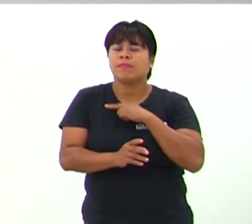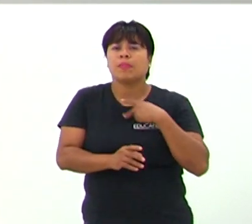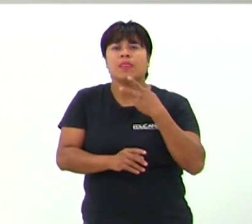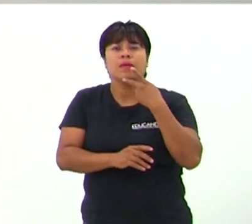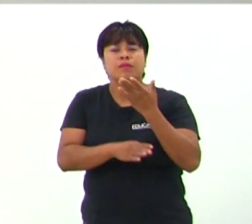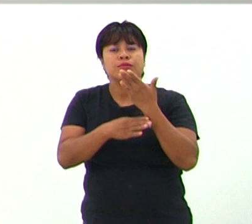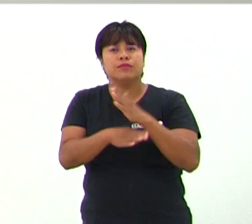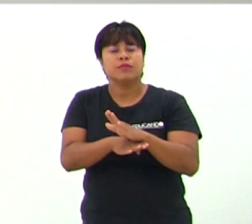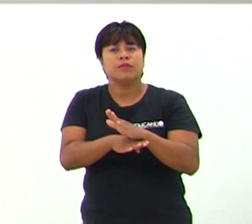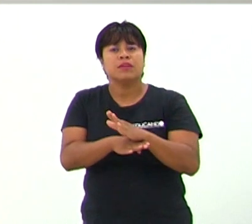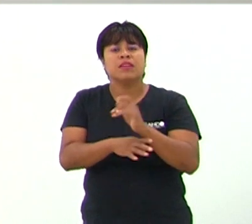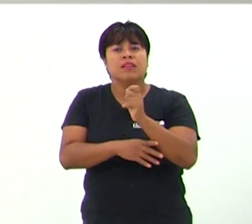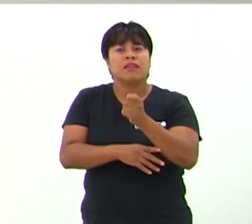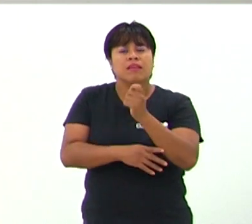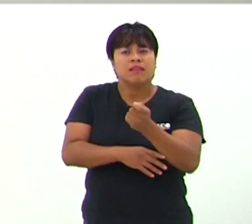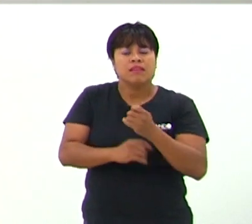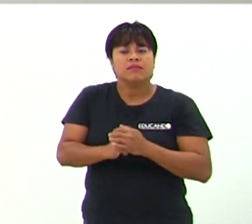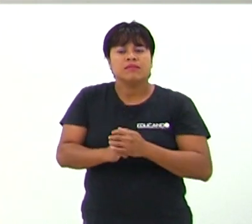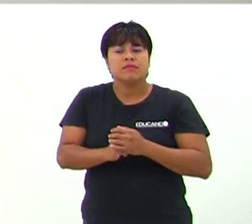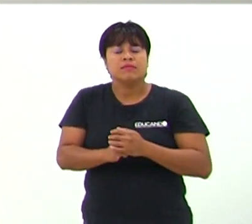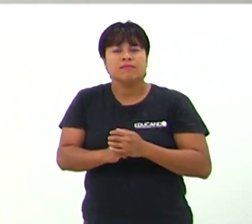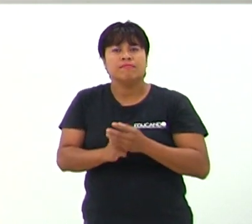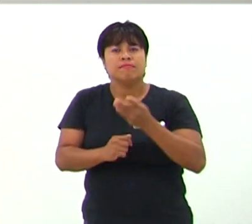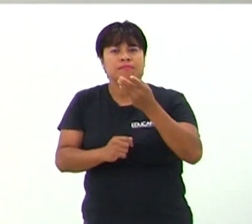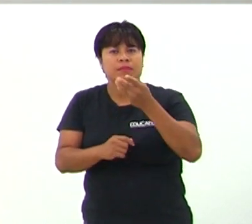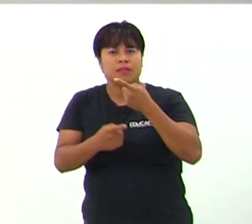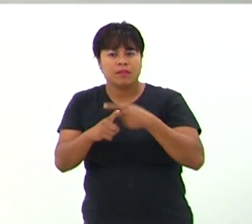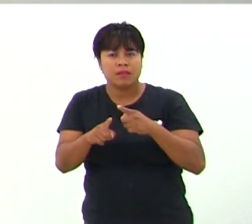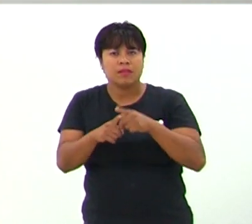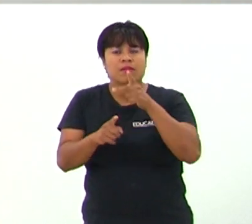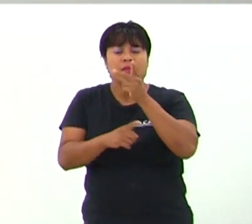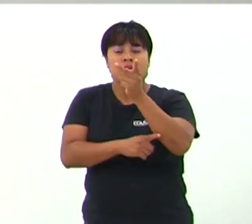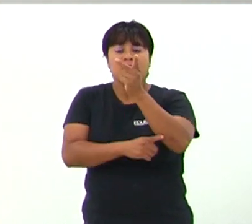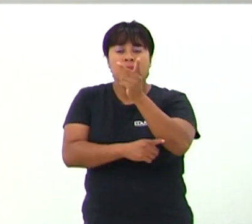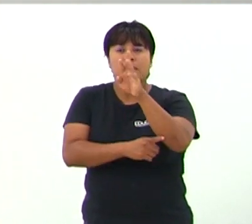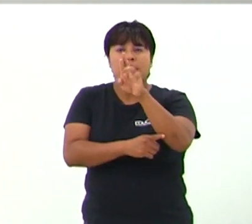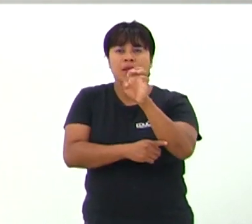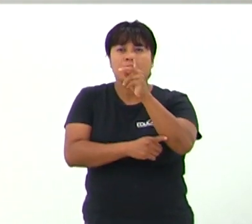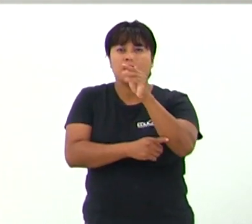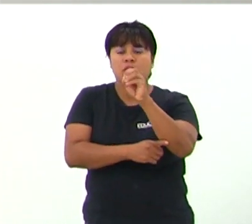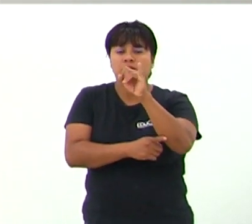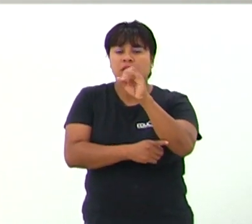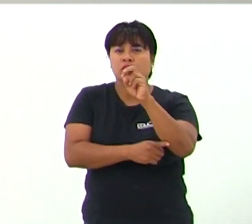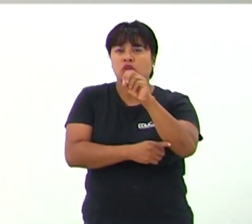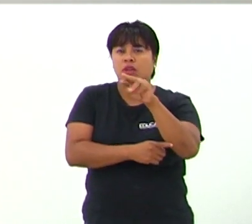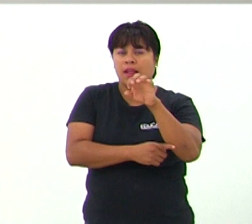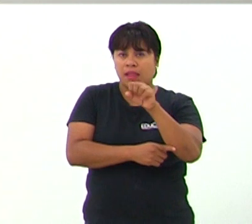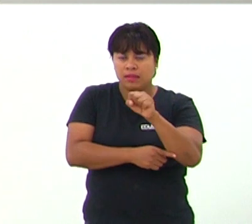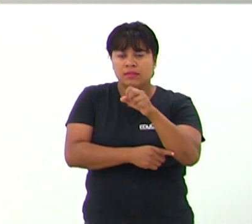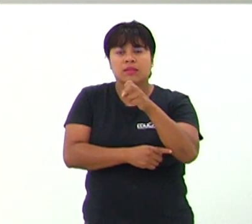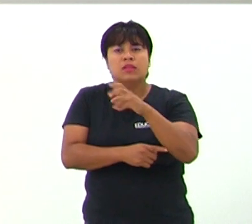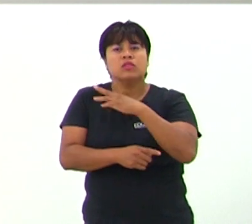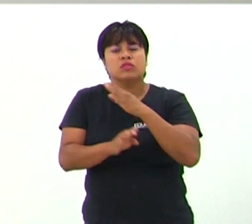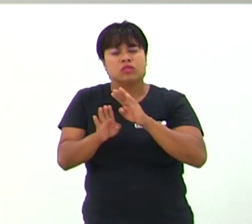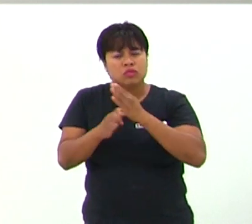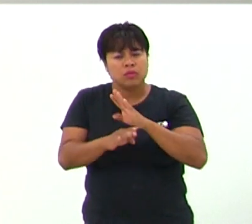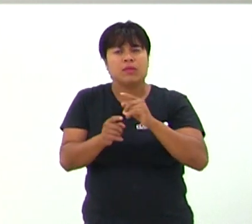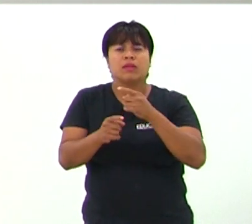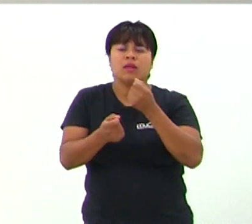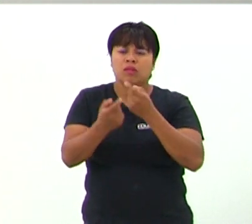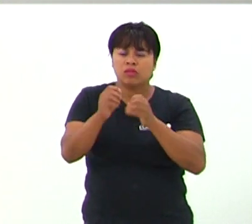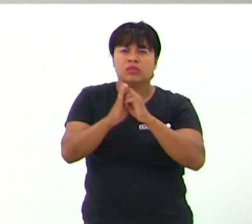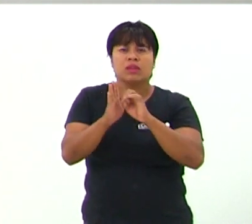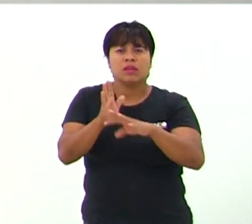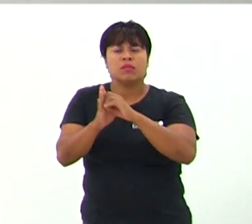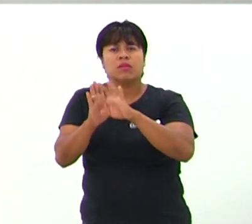lo referente a lo que eran o lo que son las frases preposicionales. También hicimos referencia de algunos ejemplos donde